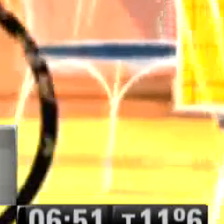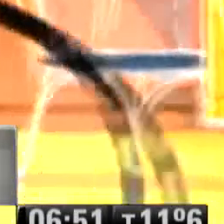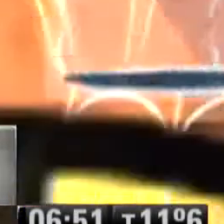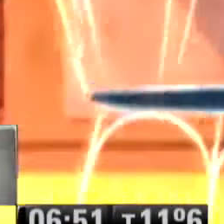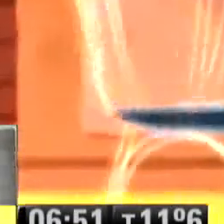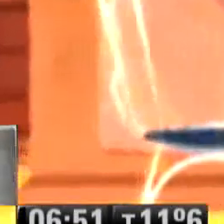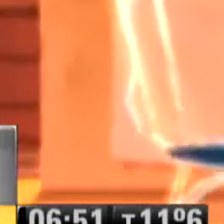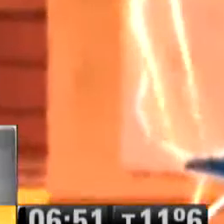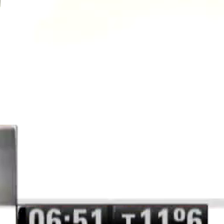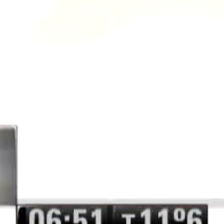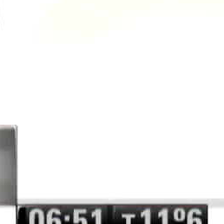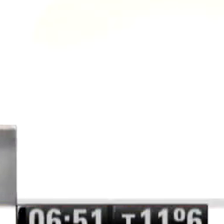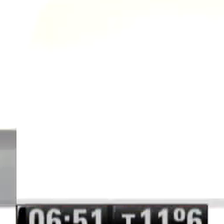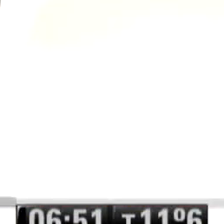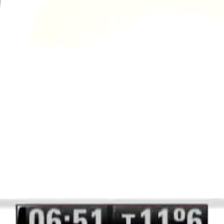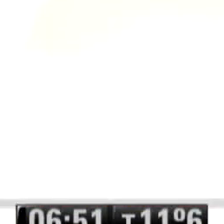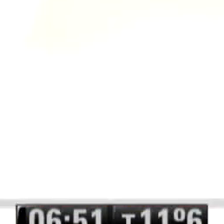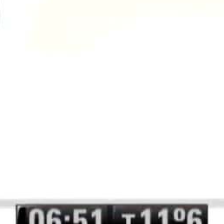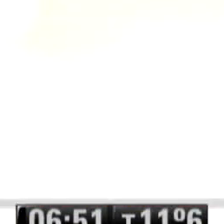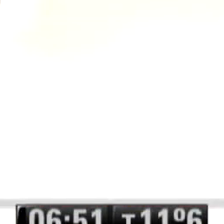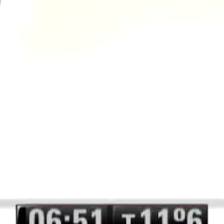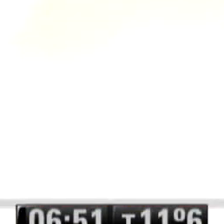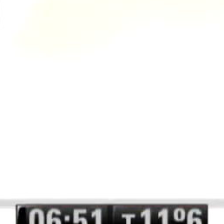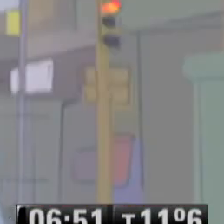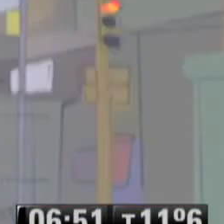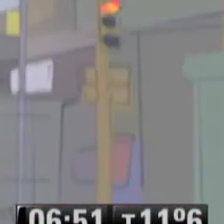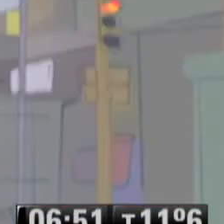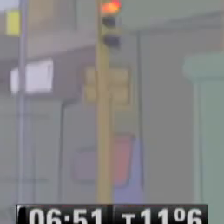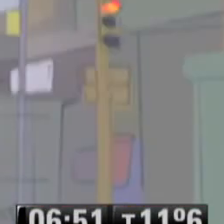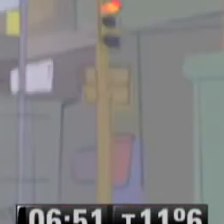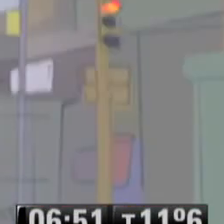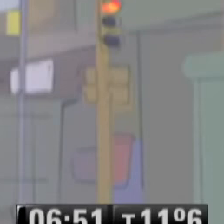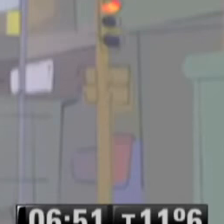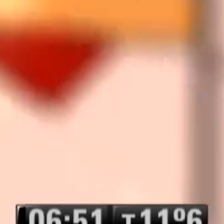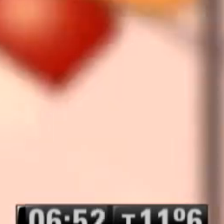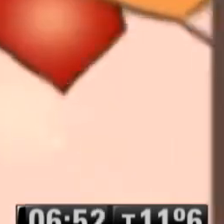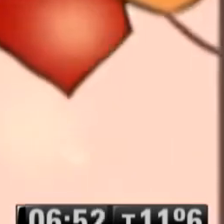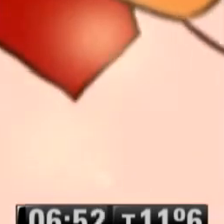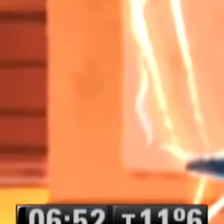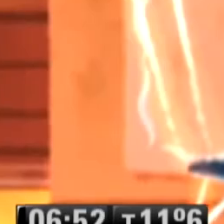Cansados en el alma de tanto andar.